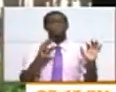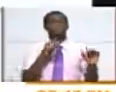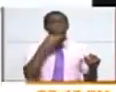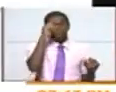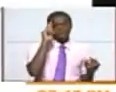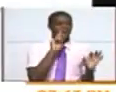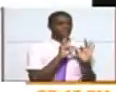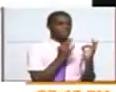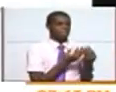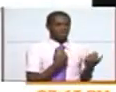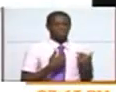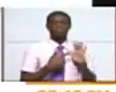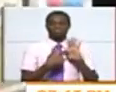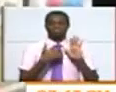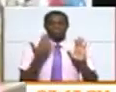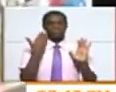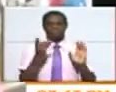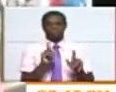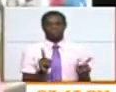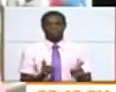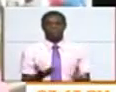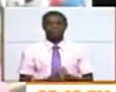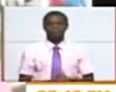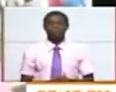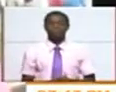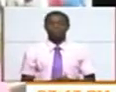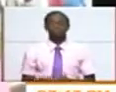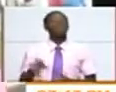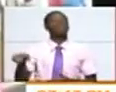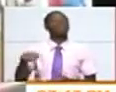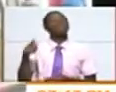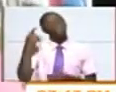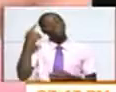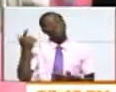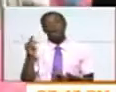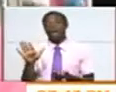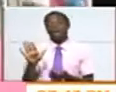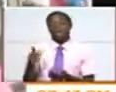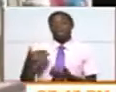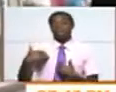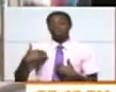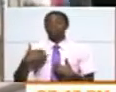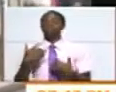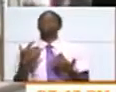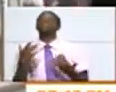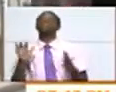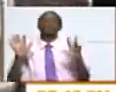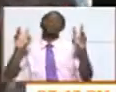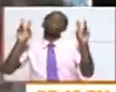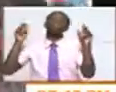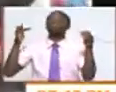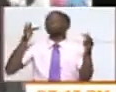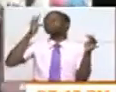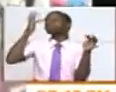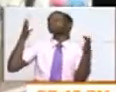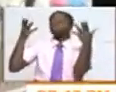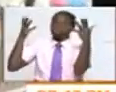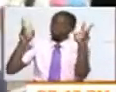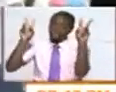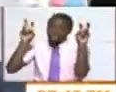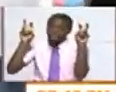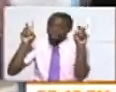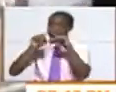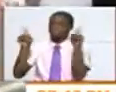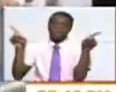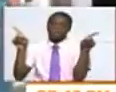con usted. Y ellos lo que están haciendo es malponiendo su nombre de ser ellos de la mejor plebe, ¿sí? Y entonces lo que están haciendo es quedar